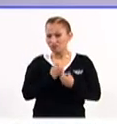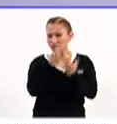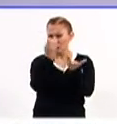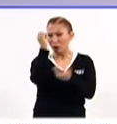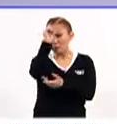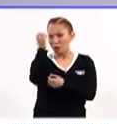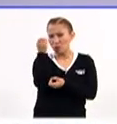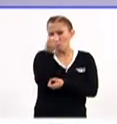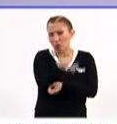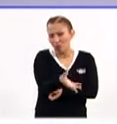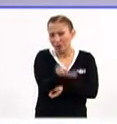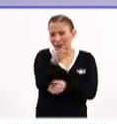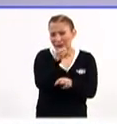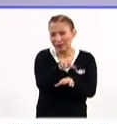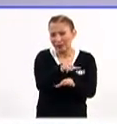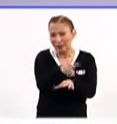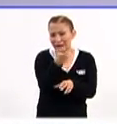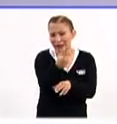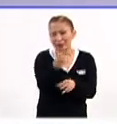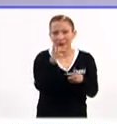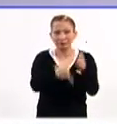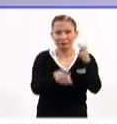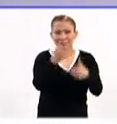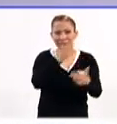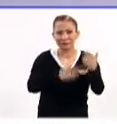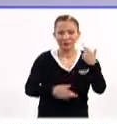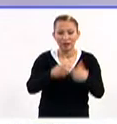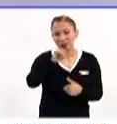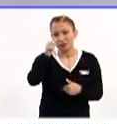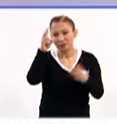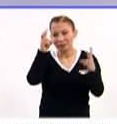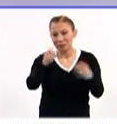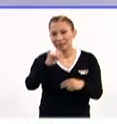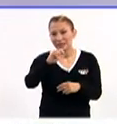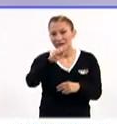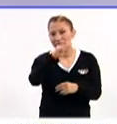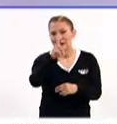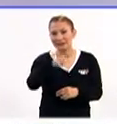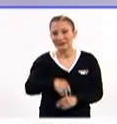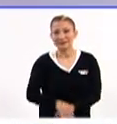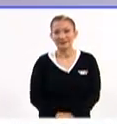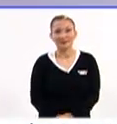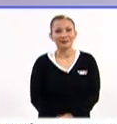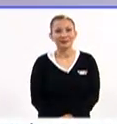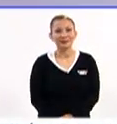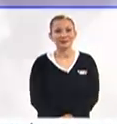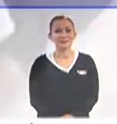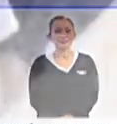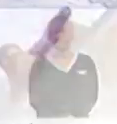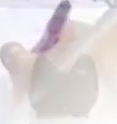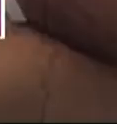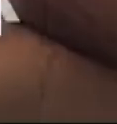exprésenos sus opiniones al respecto. Una pausa y volvemos con otros temas aquí en Interfaz.